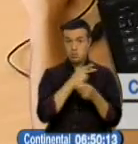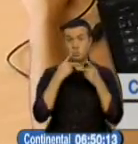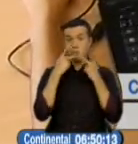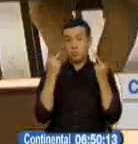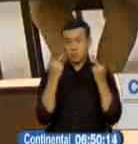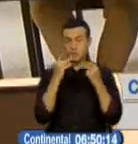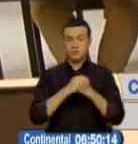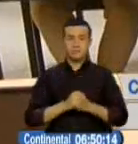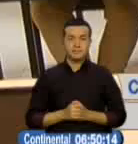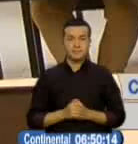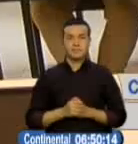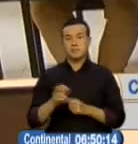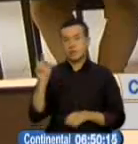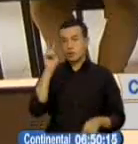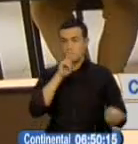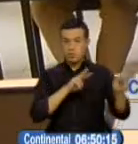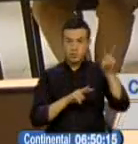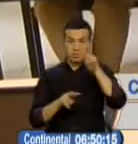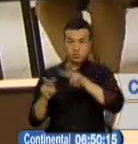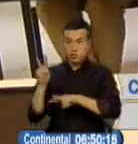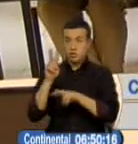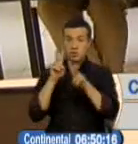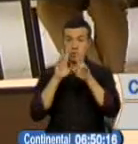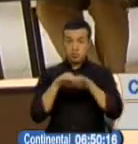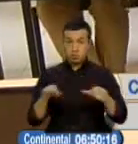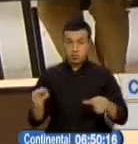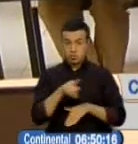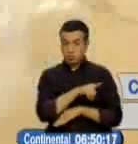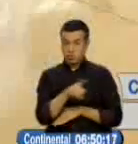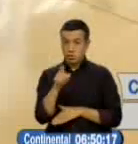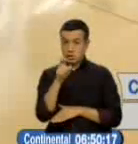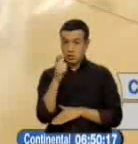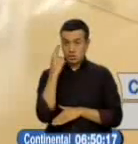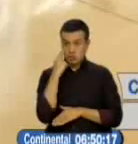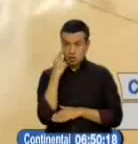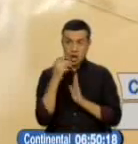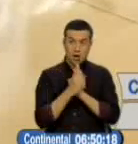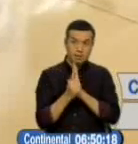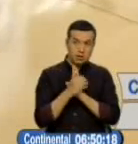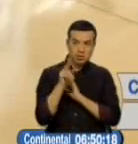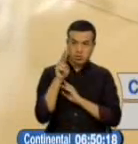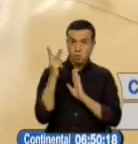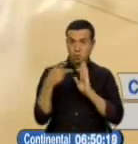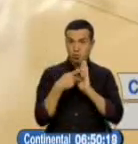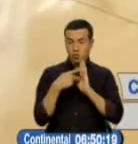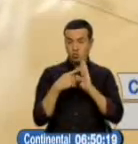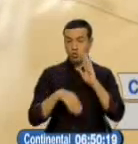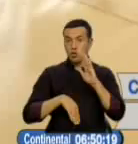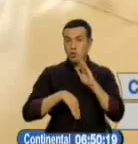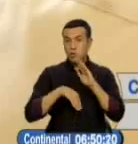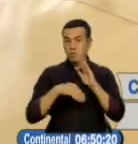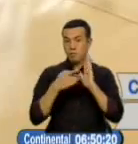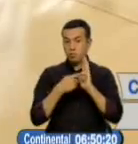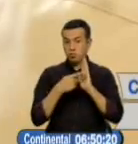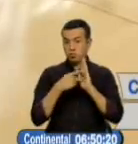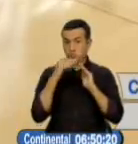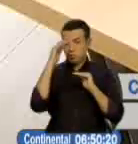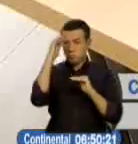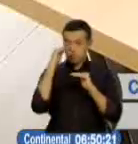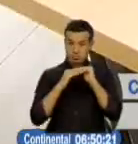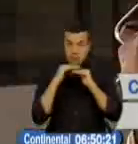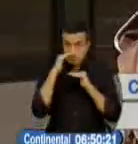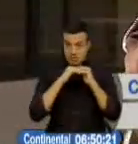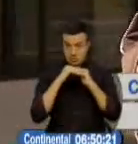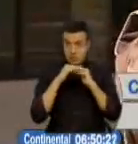pública. En esta evaluación, los estudiantes deben demostrar sus aptitudes y alcanzar un puntaje mínimo para optar por la carrera de su